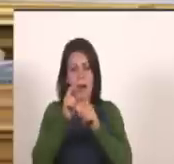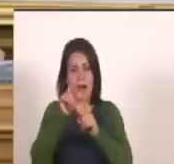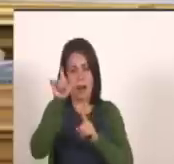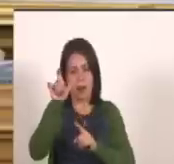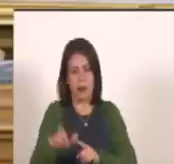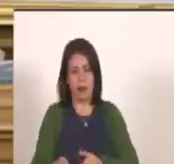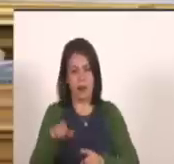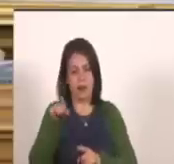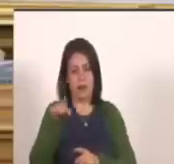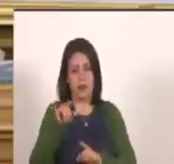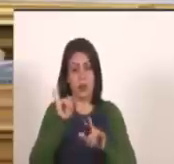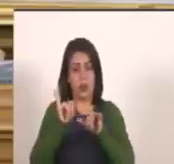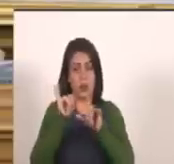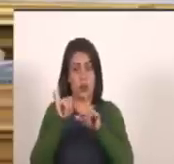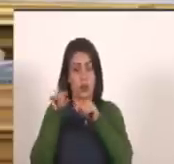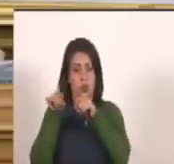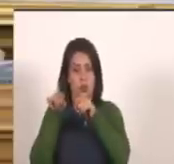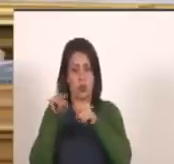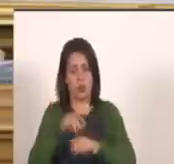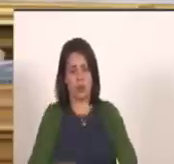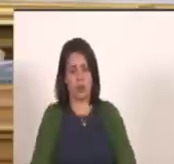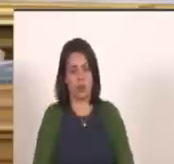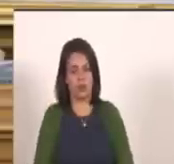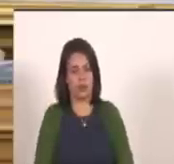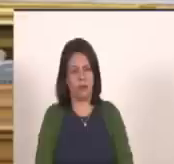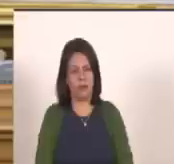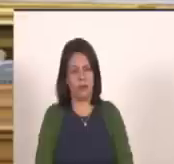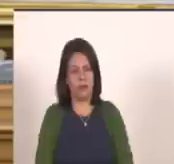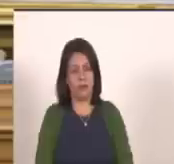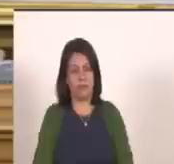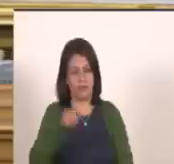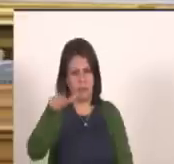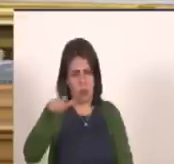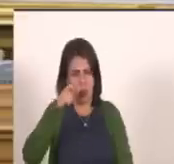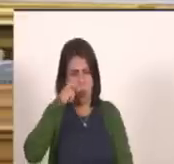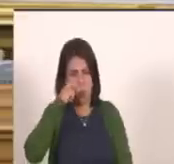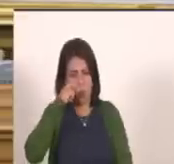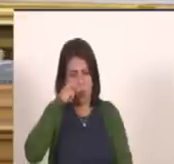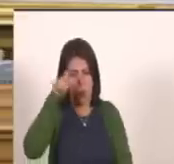de esos, ¿debemos llamarlos seres humanos?